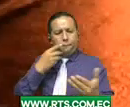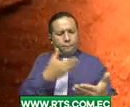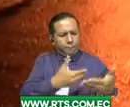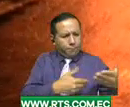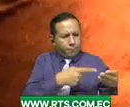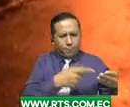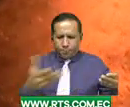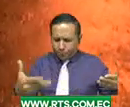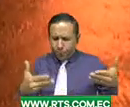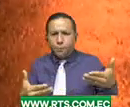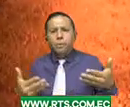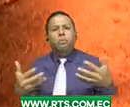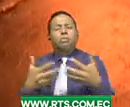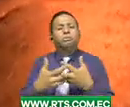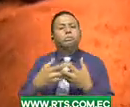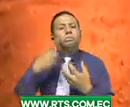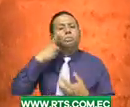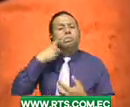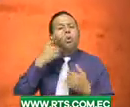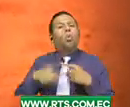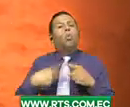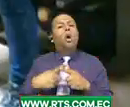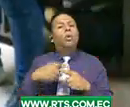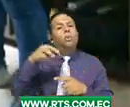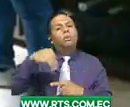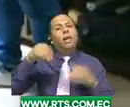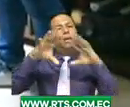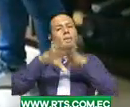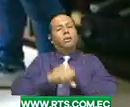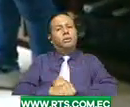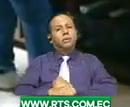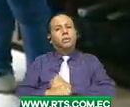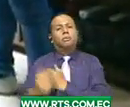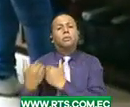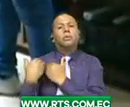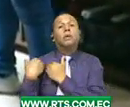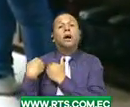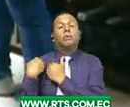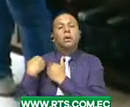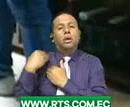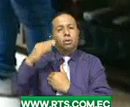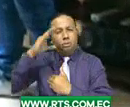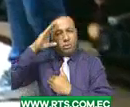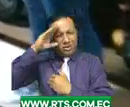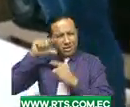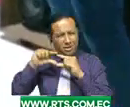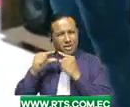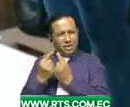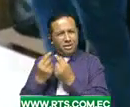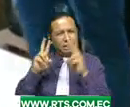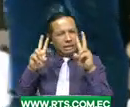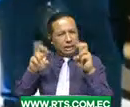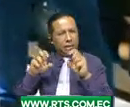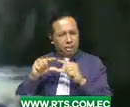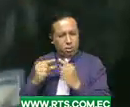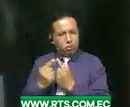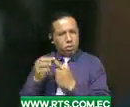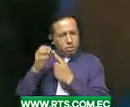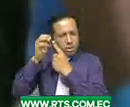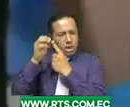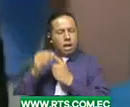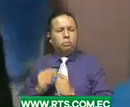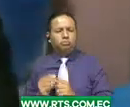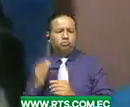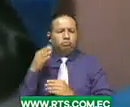El operativo se efectuó la madrugada de este martes y estuvo a cargo de la Unidad de Delitos Aduaneros y Tributarios,